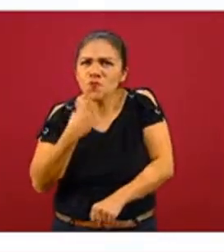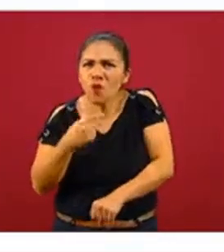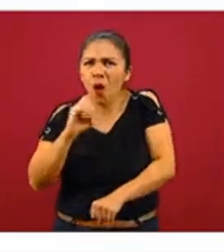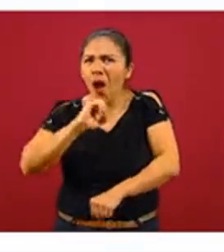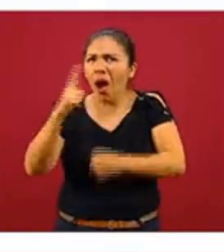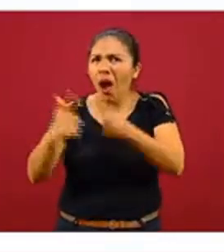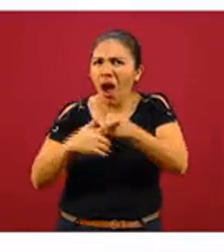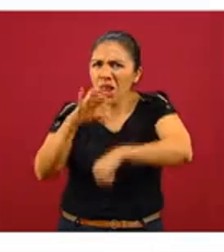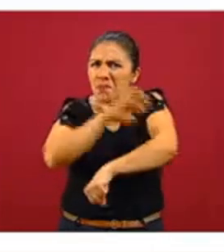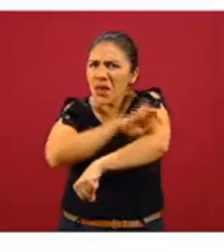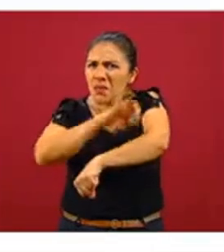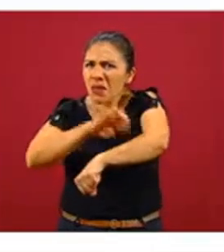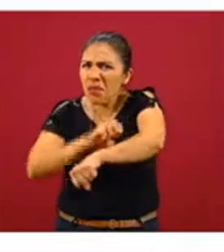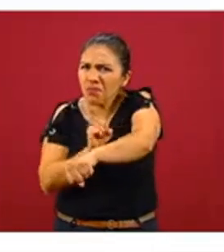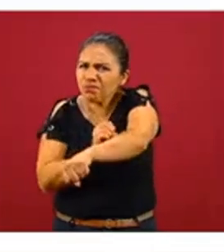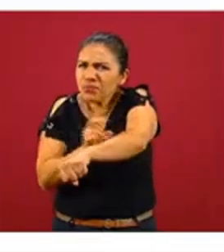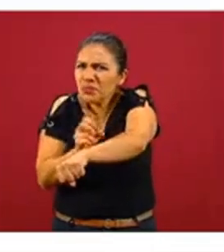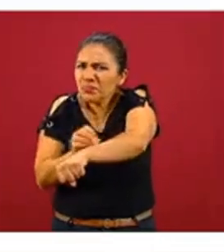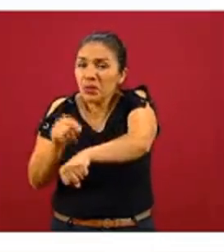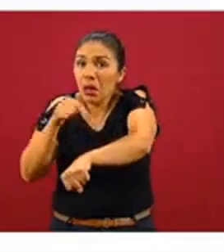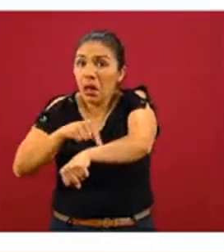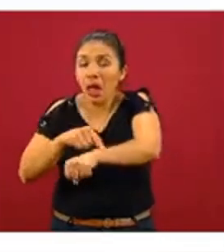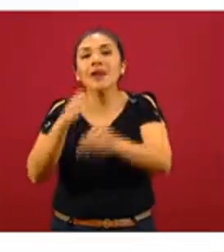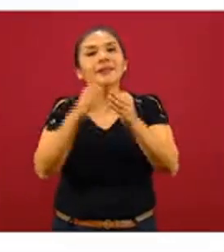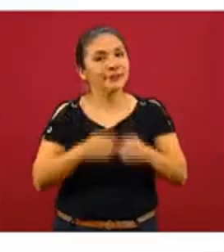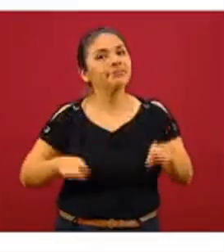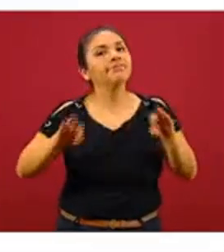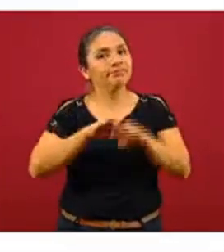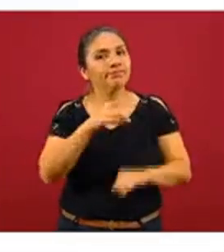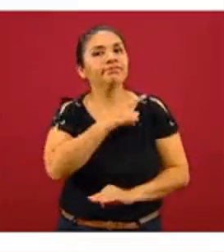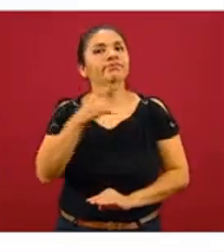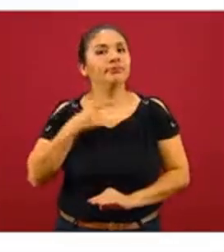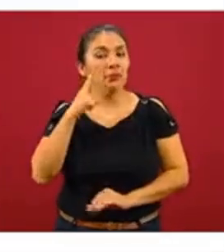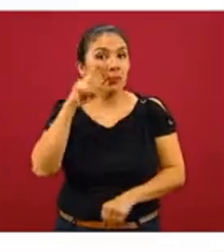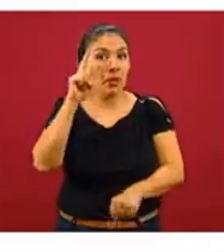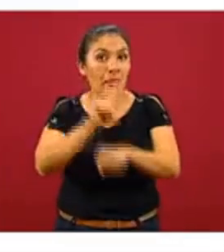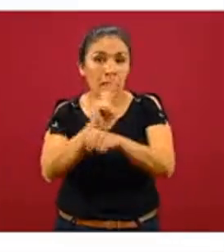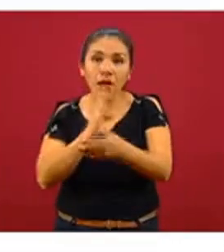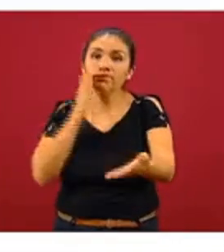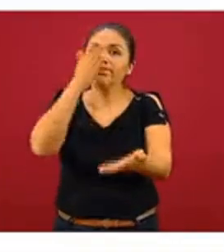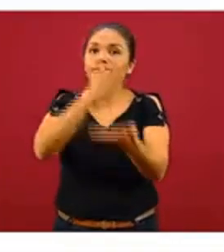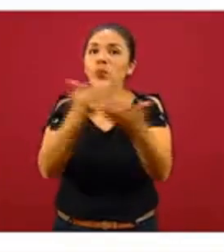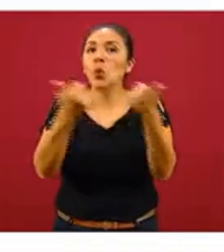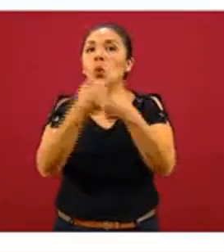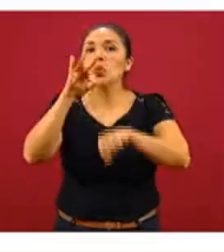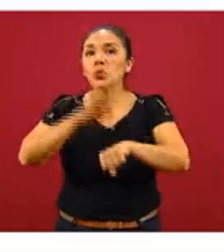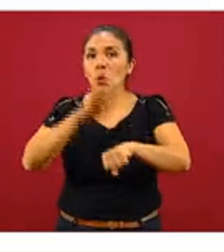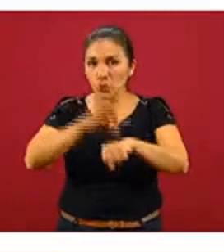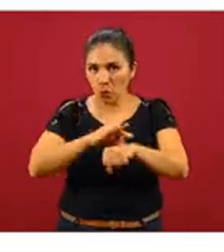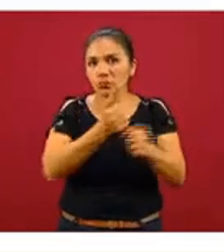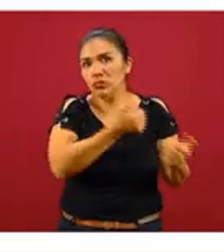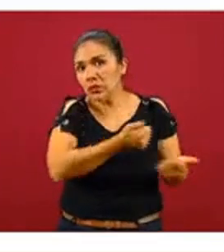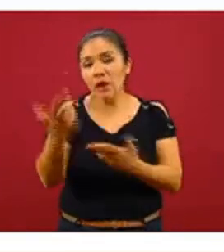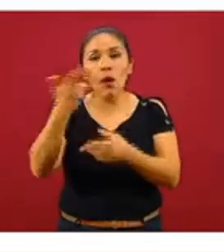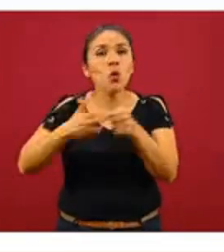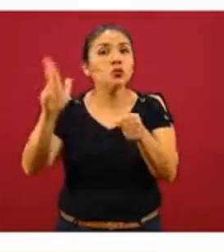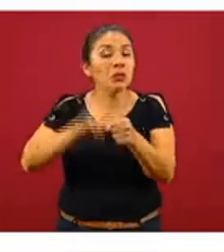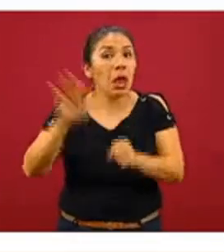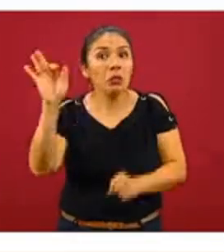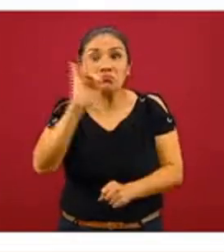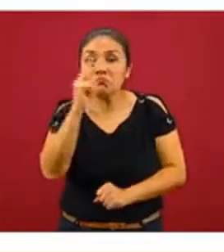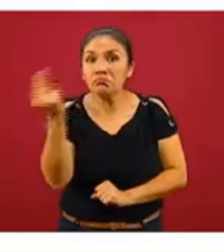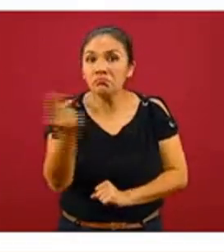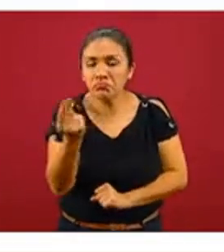decir, esta erupción cutánea, sí es muy importante que acudan con el pediatra, acudan a un hospital si es necesario. ¿Cuáles son